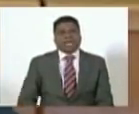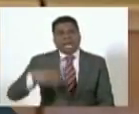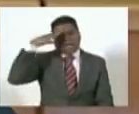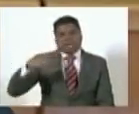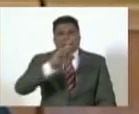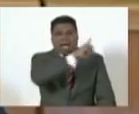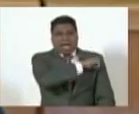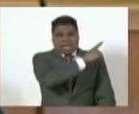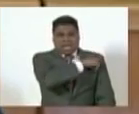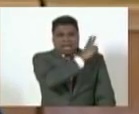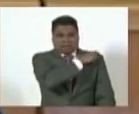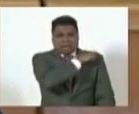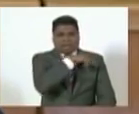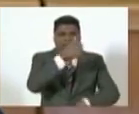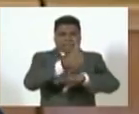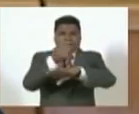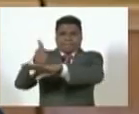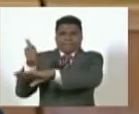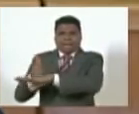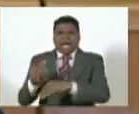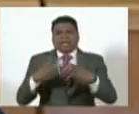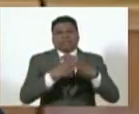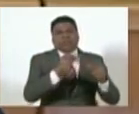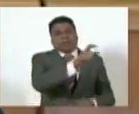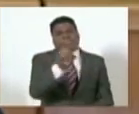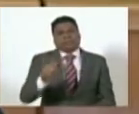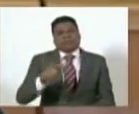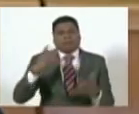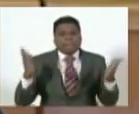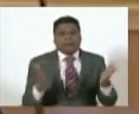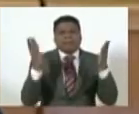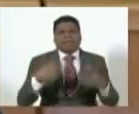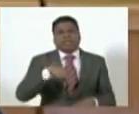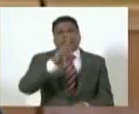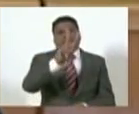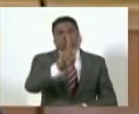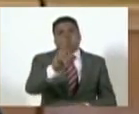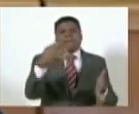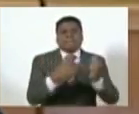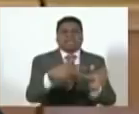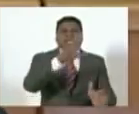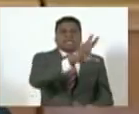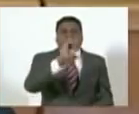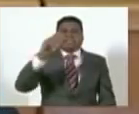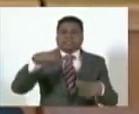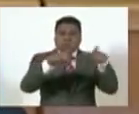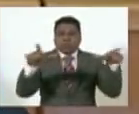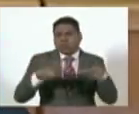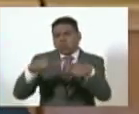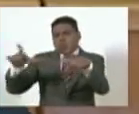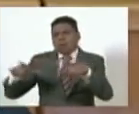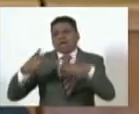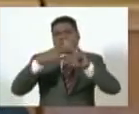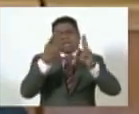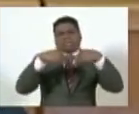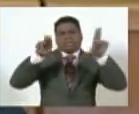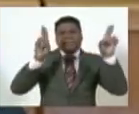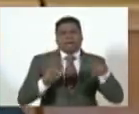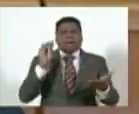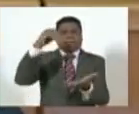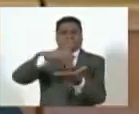al mayor general Reverol Torres, para activar estos 2.300 cuadrantes de paz con presencia